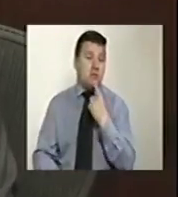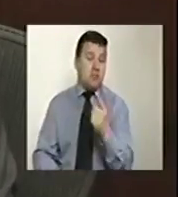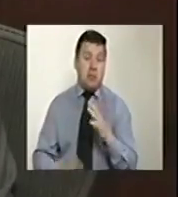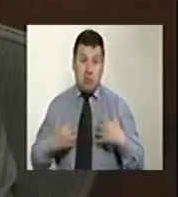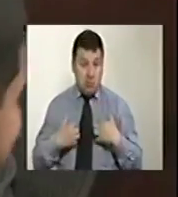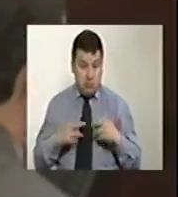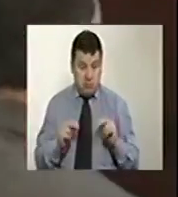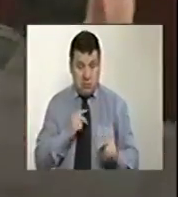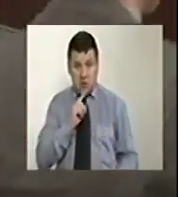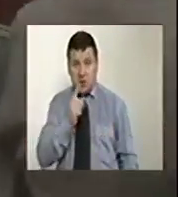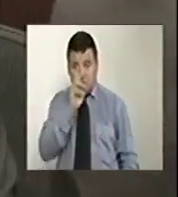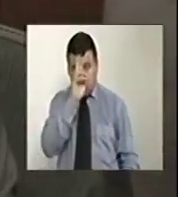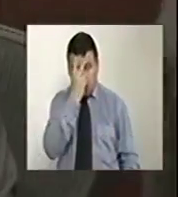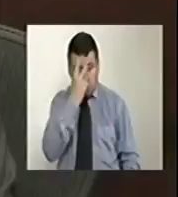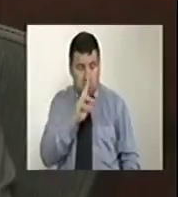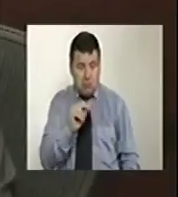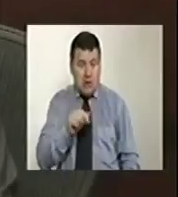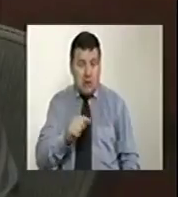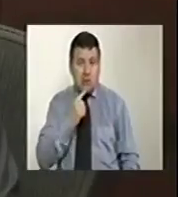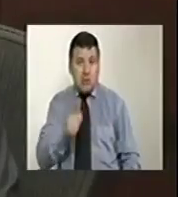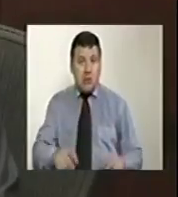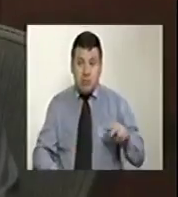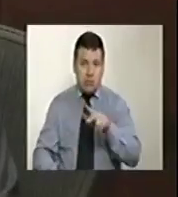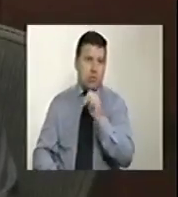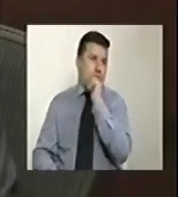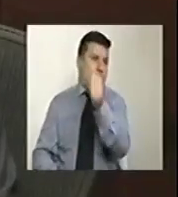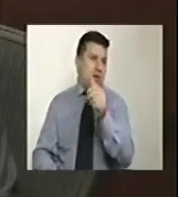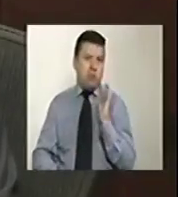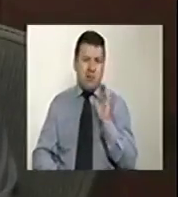temor a equivocarme, que esta vía es la peor